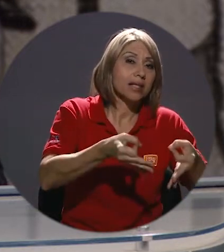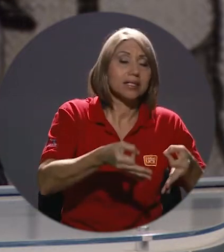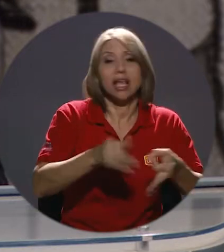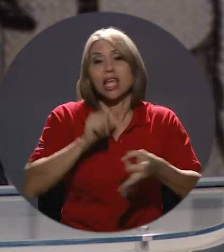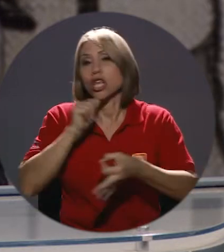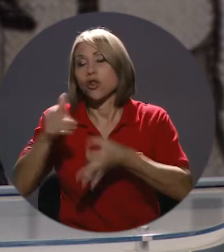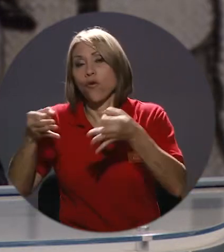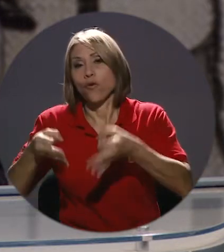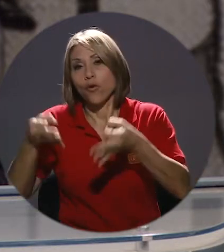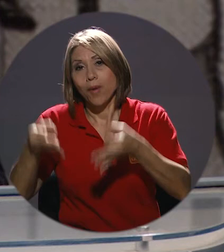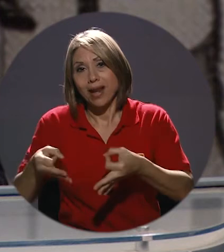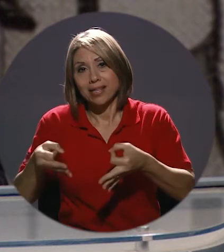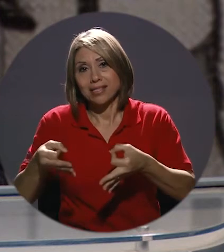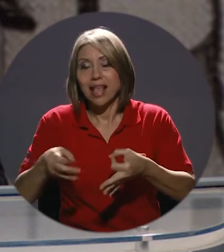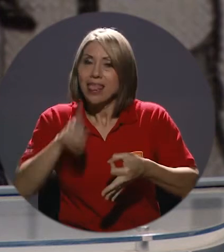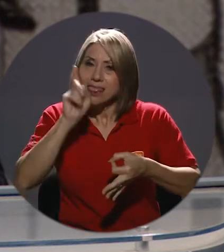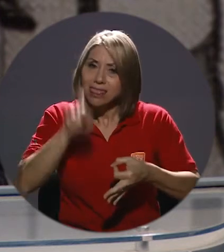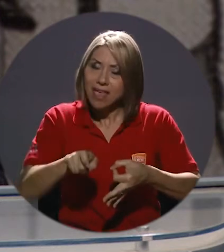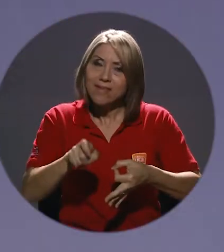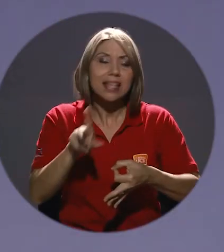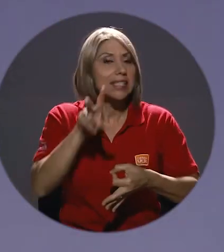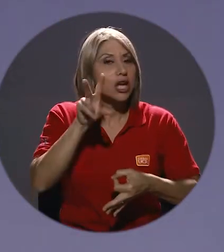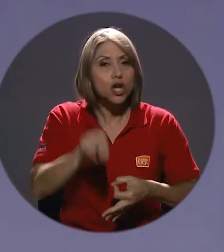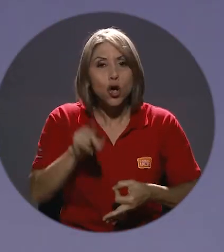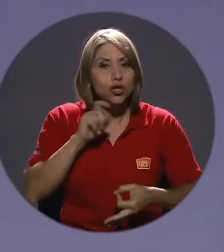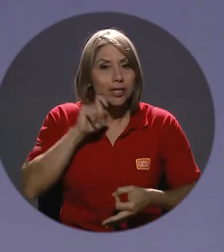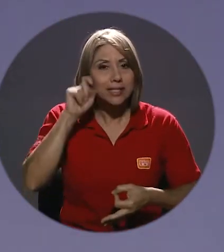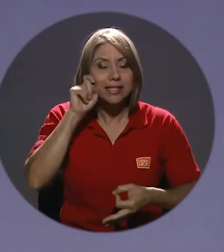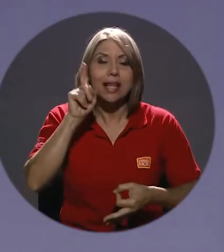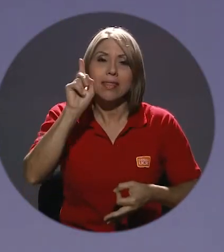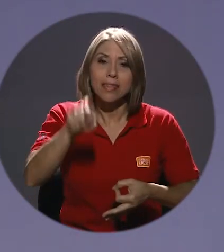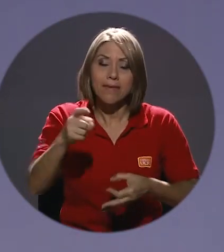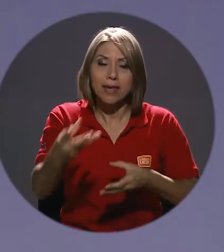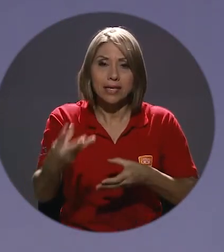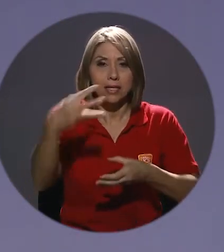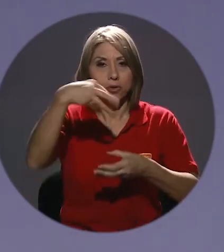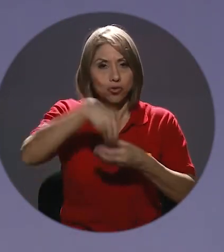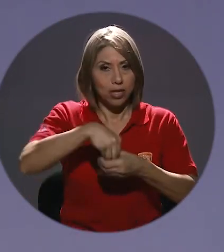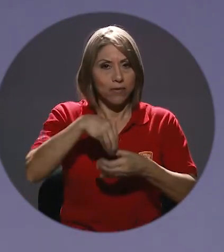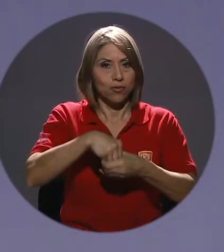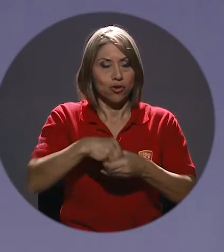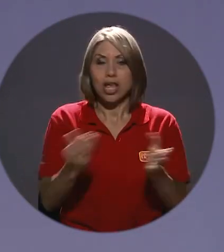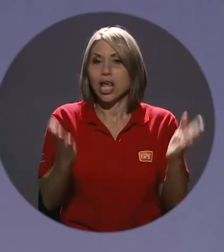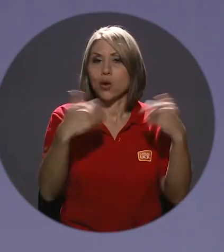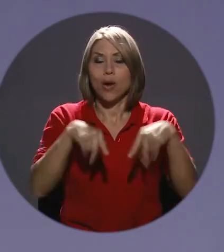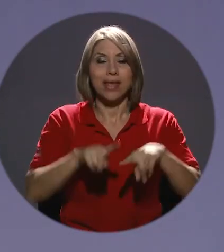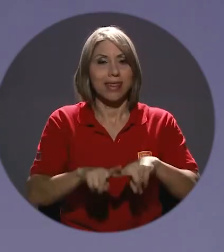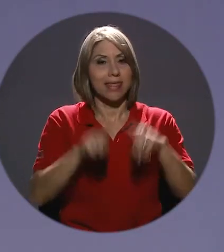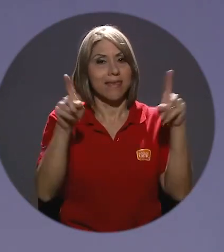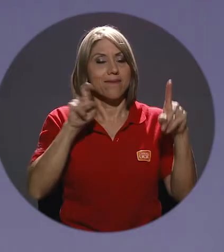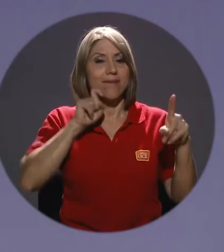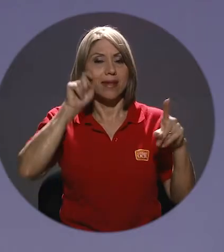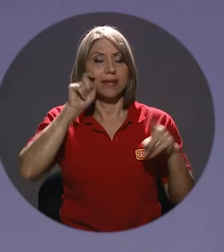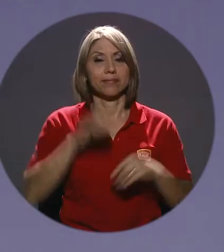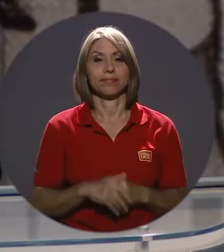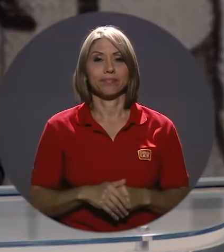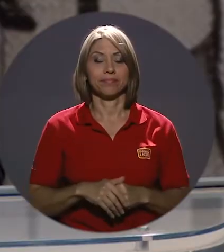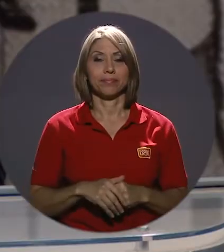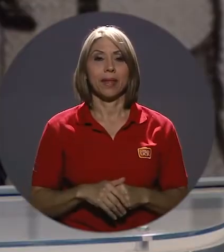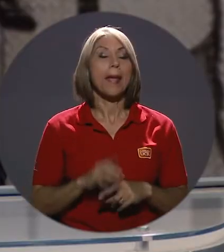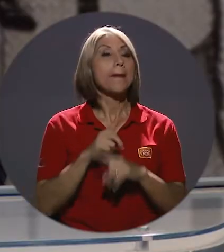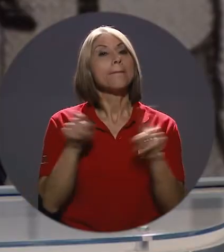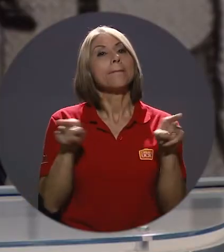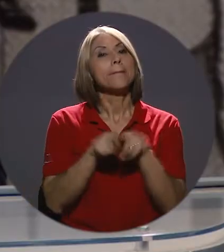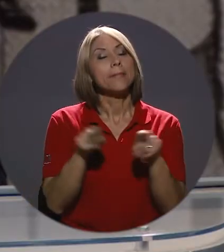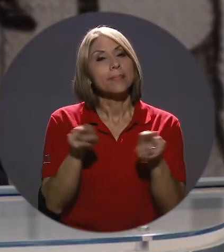no sexistas, inclusivas y fuera, digamos, de esos sesgos de género. Pero además yo quisiera